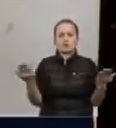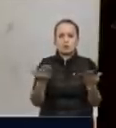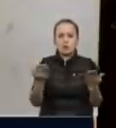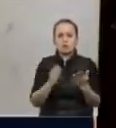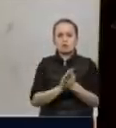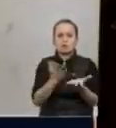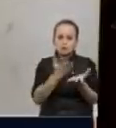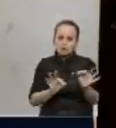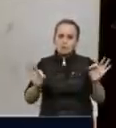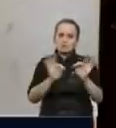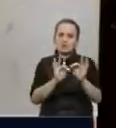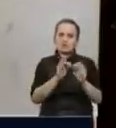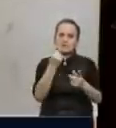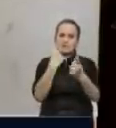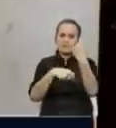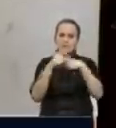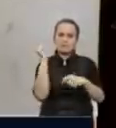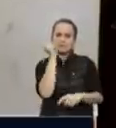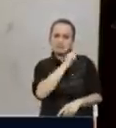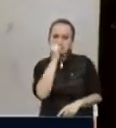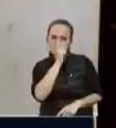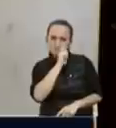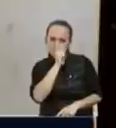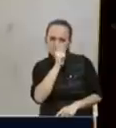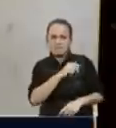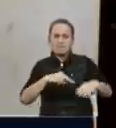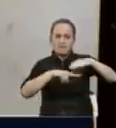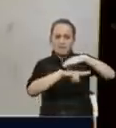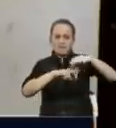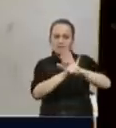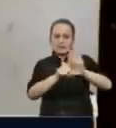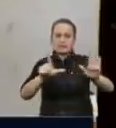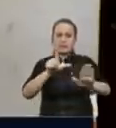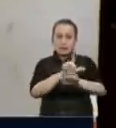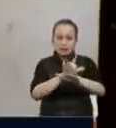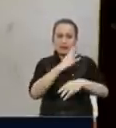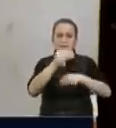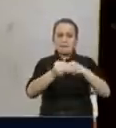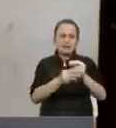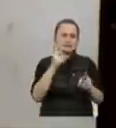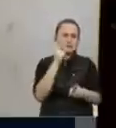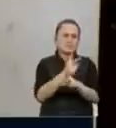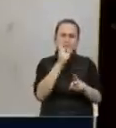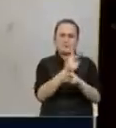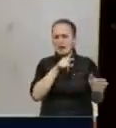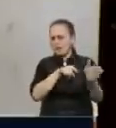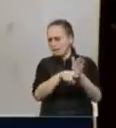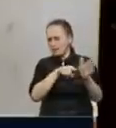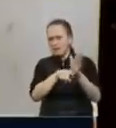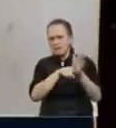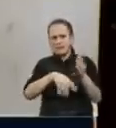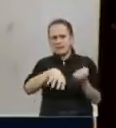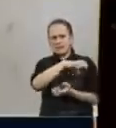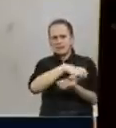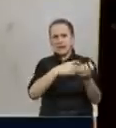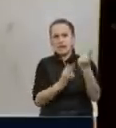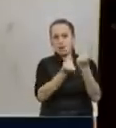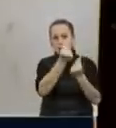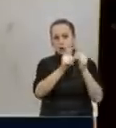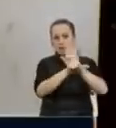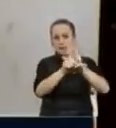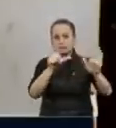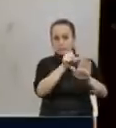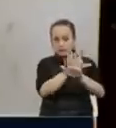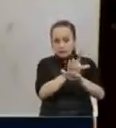contra las cadenas de narcotráfico, de la minería ilegal y de las demás conductas delictivas y economías